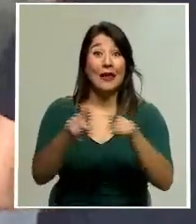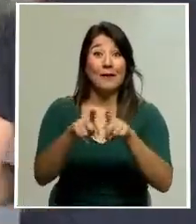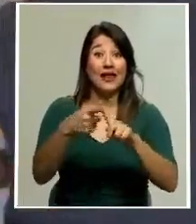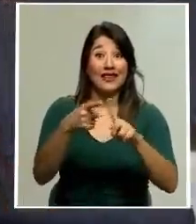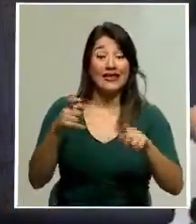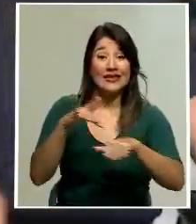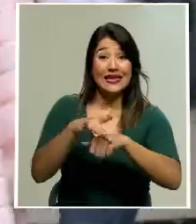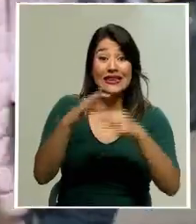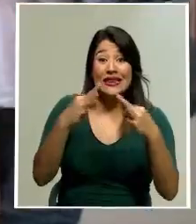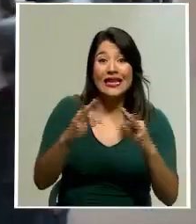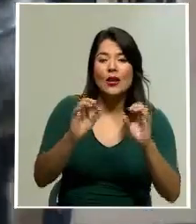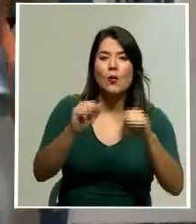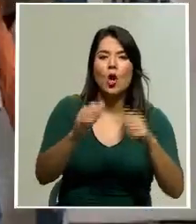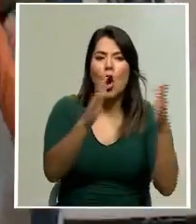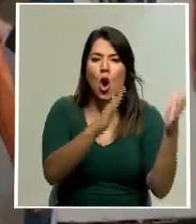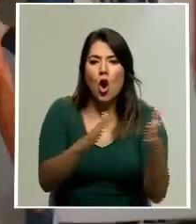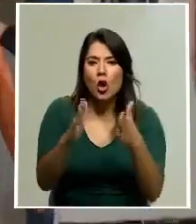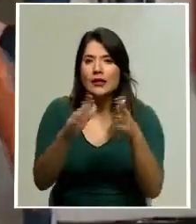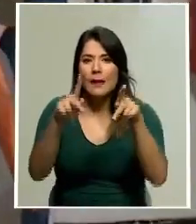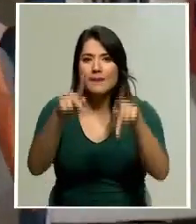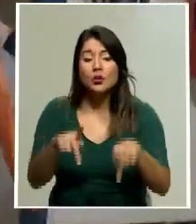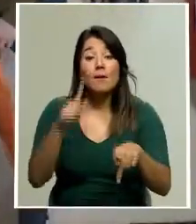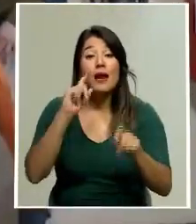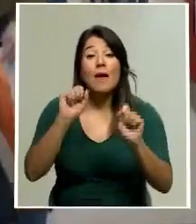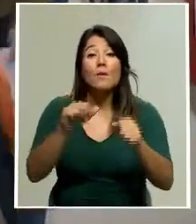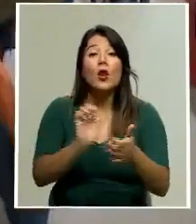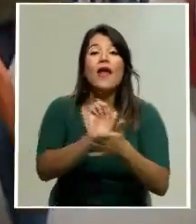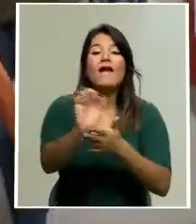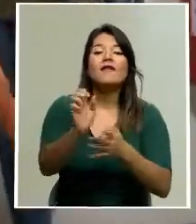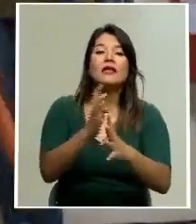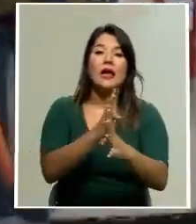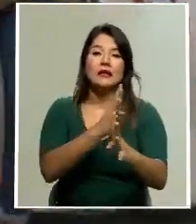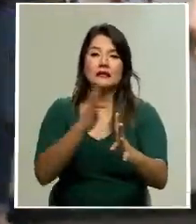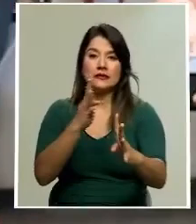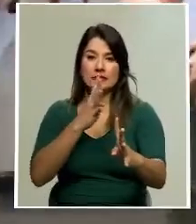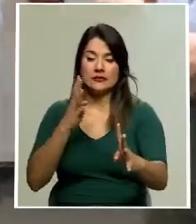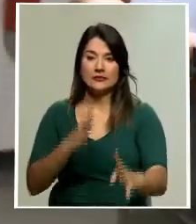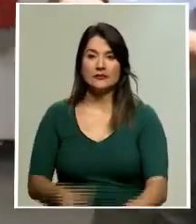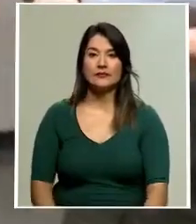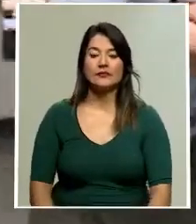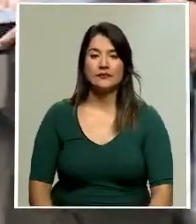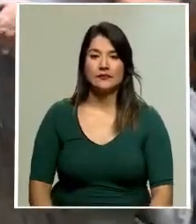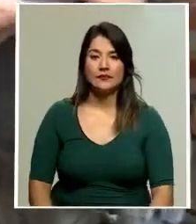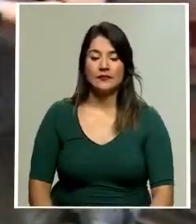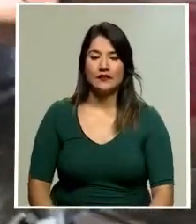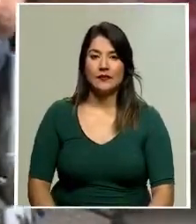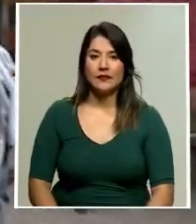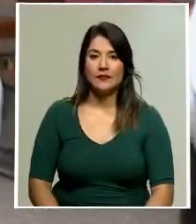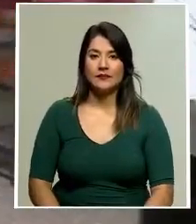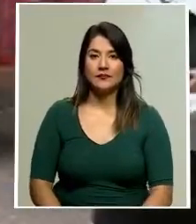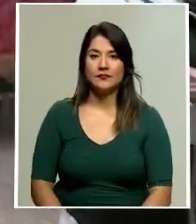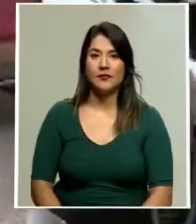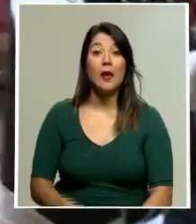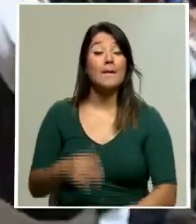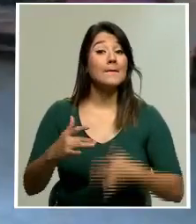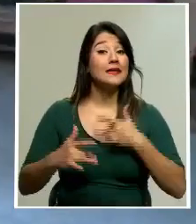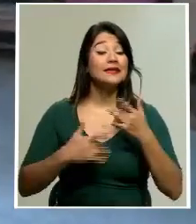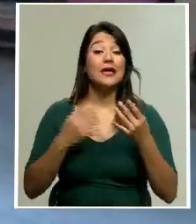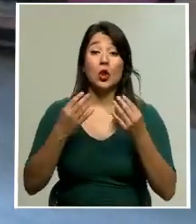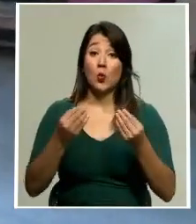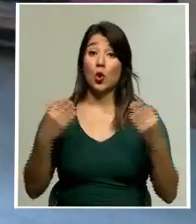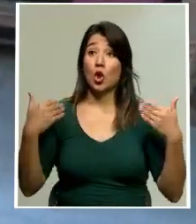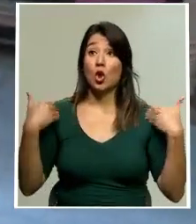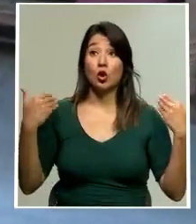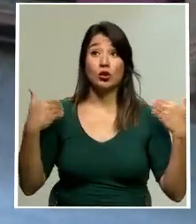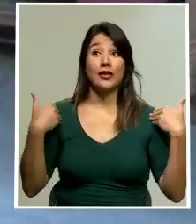hora trataron de organizar a la gente para evitar aglomeraciones ante la gran cantidad de asistentes. De venir, muy contento,